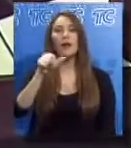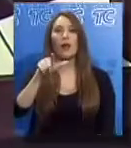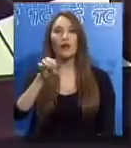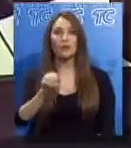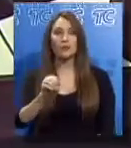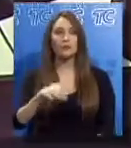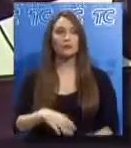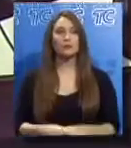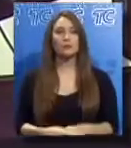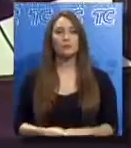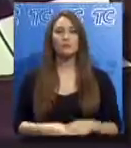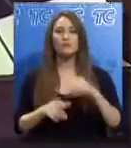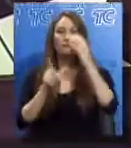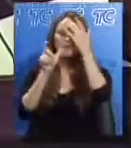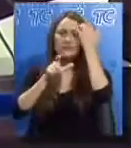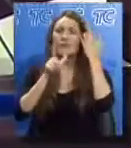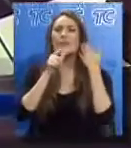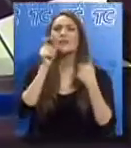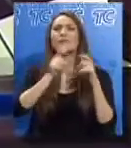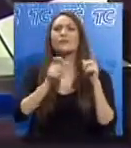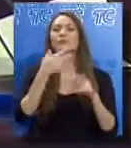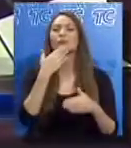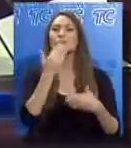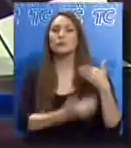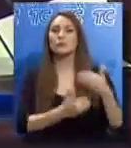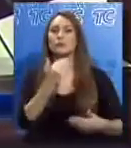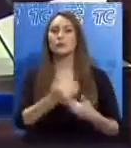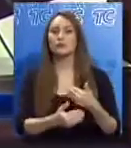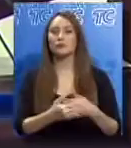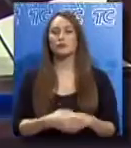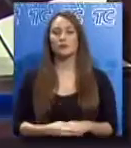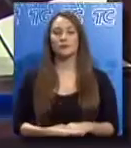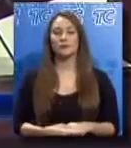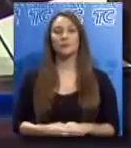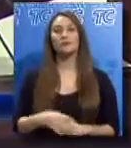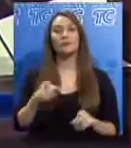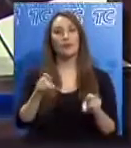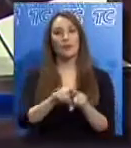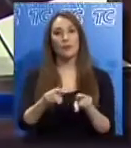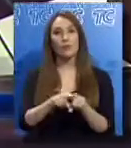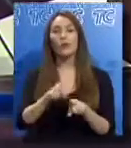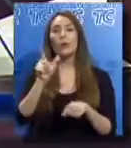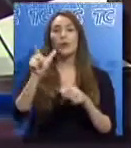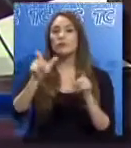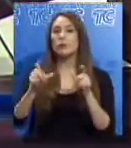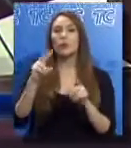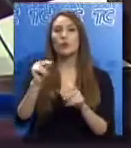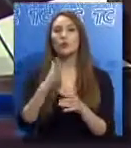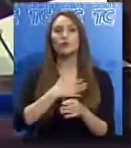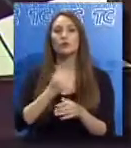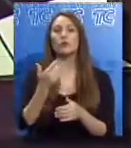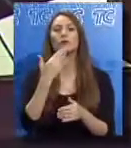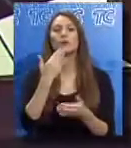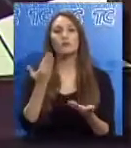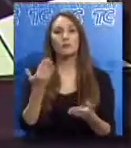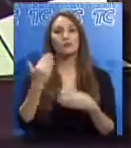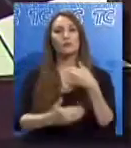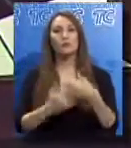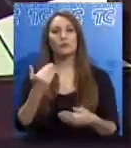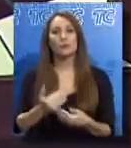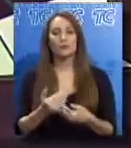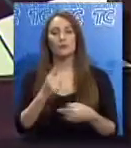que puedan ser estas personas procesadas en ausencia. Igual que ocurre con los casos de